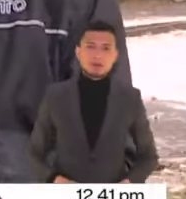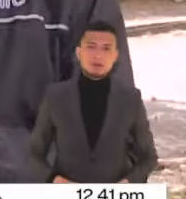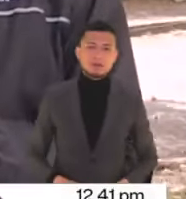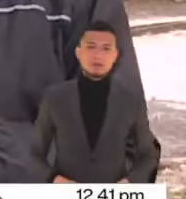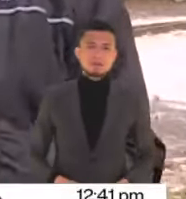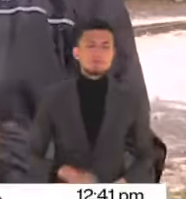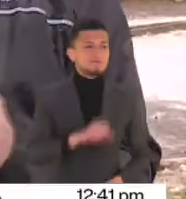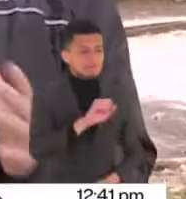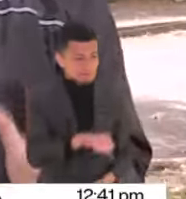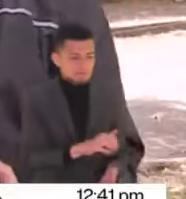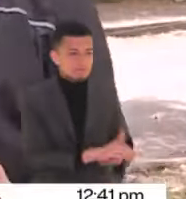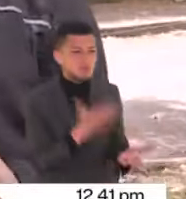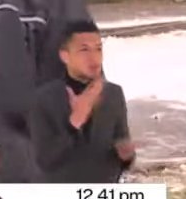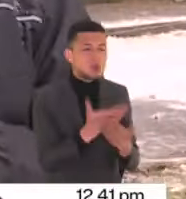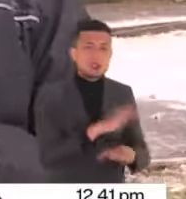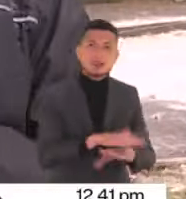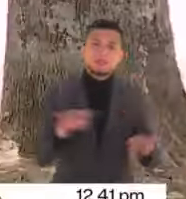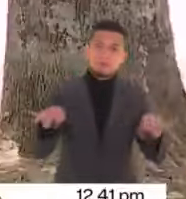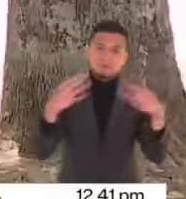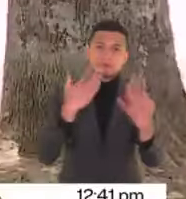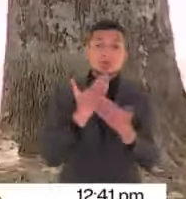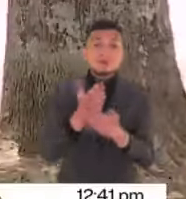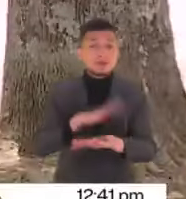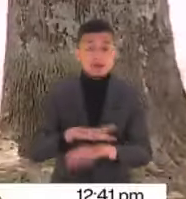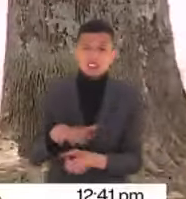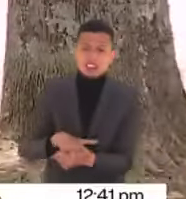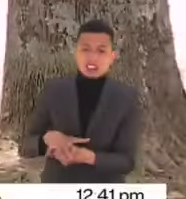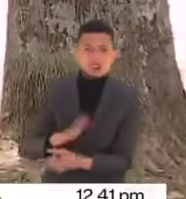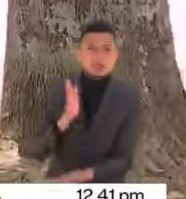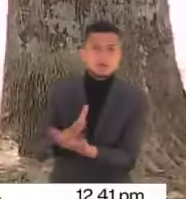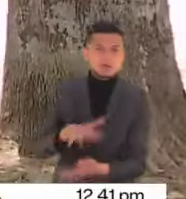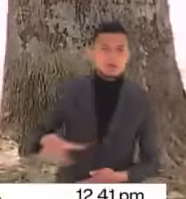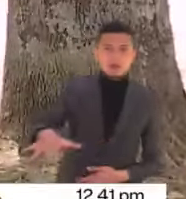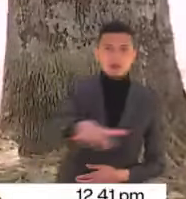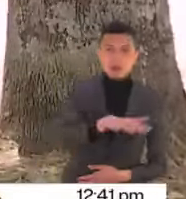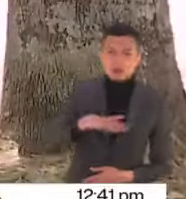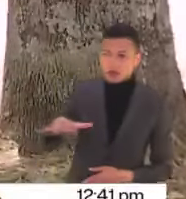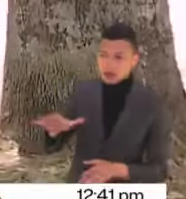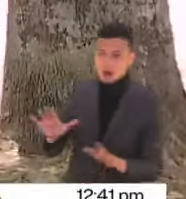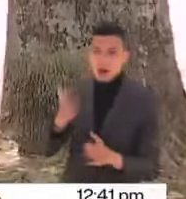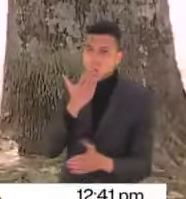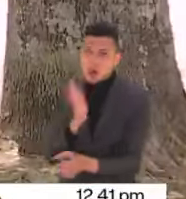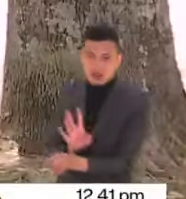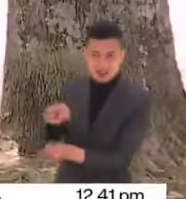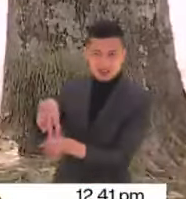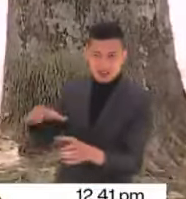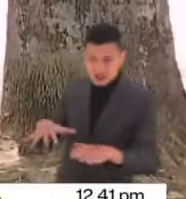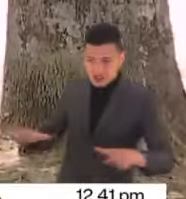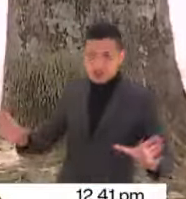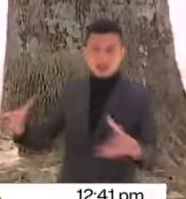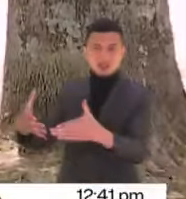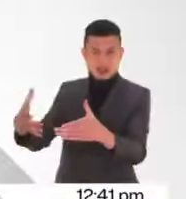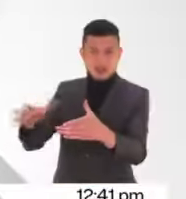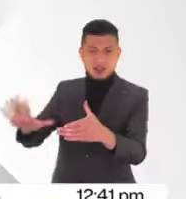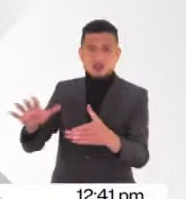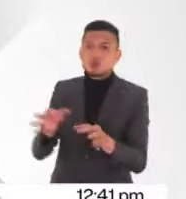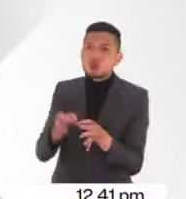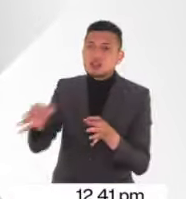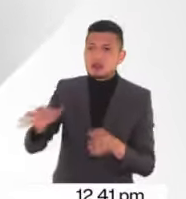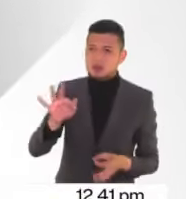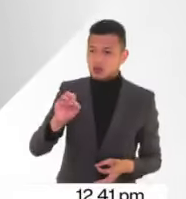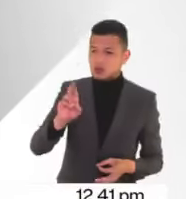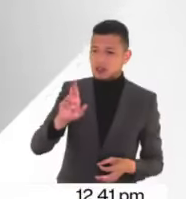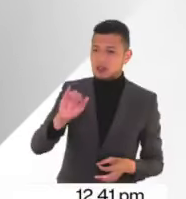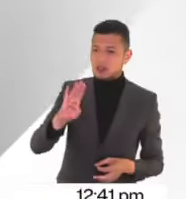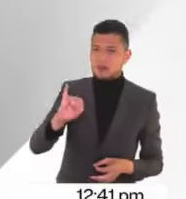Ingrid y televidentes, buenas tardes. Estos hechos se habrían registrado en la cabecera del resguardo indígena de Tacueyó. Esto es municipio de Toribío, en el